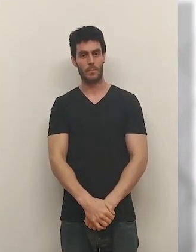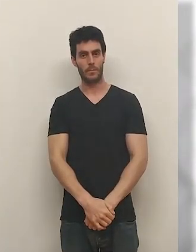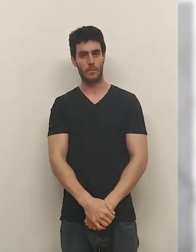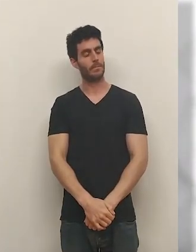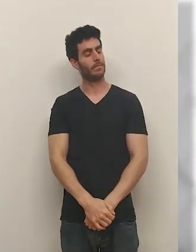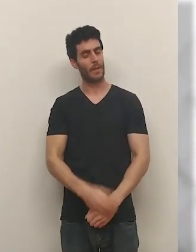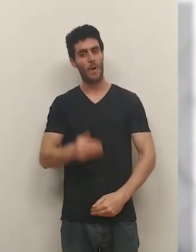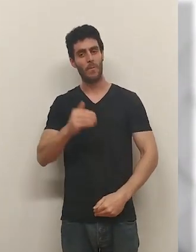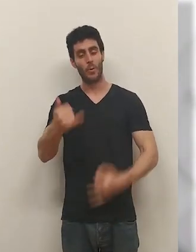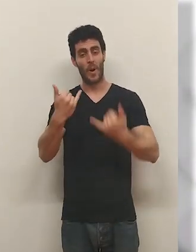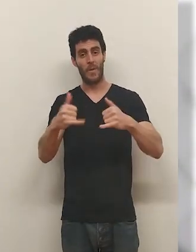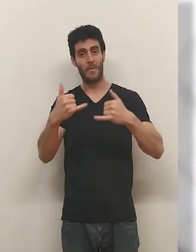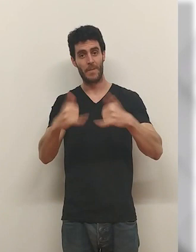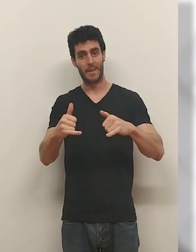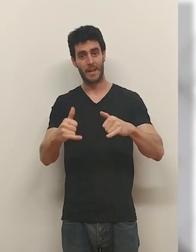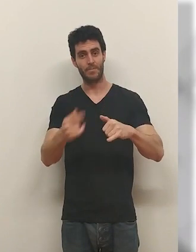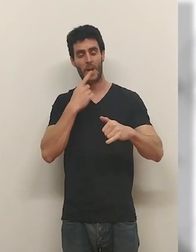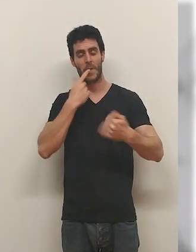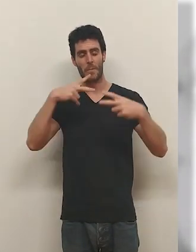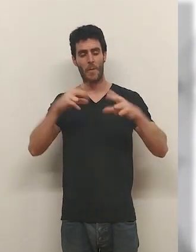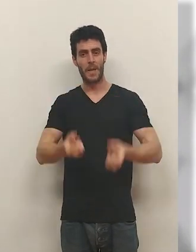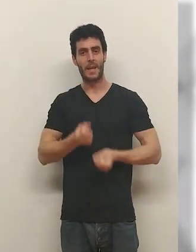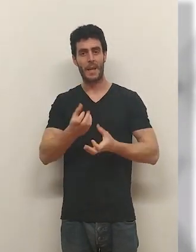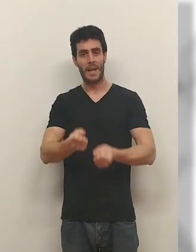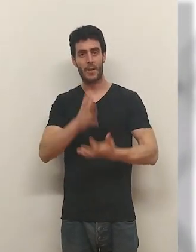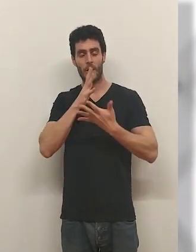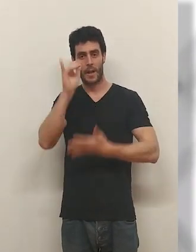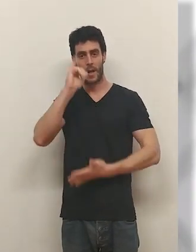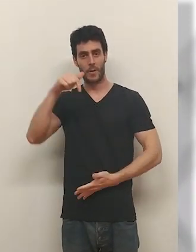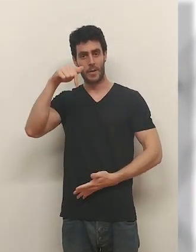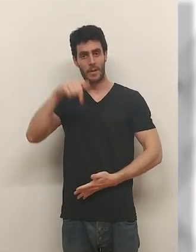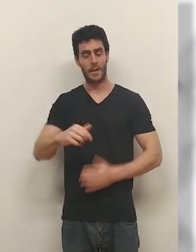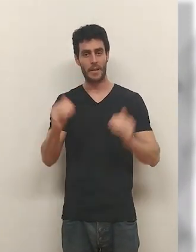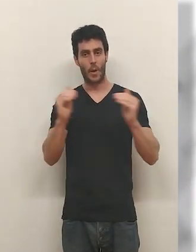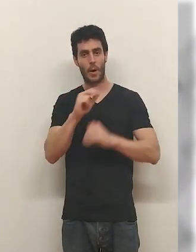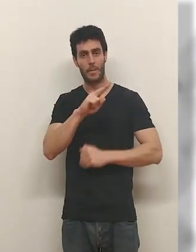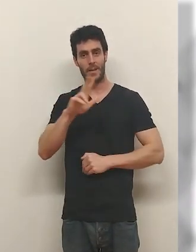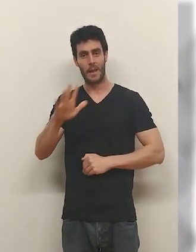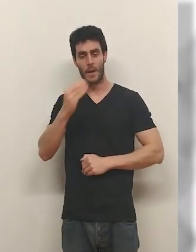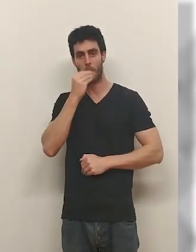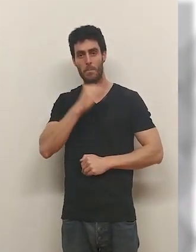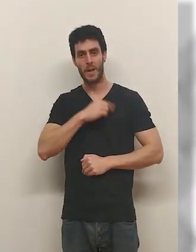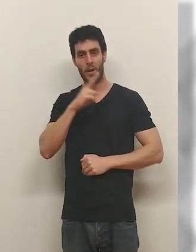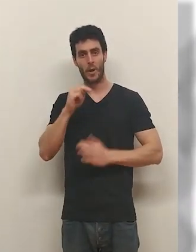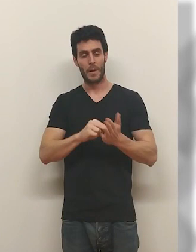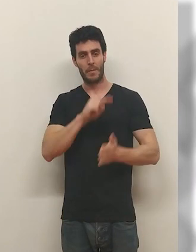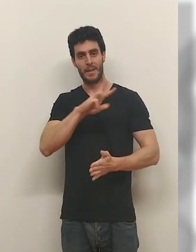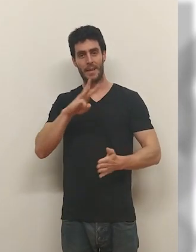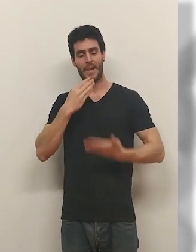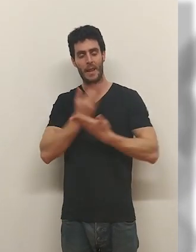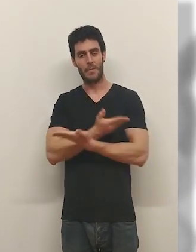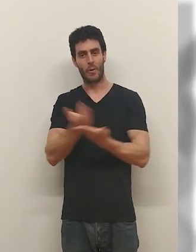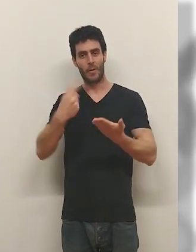Pues así, con la vista puesta ya en las fiestas ponemos el punto final al relato informativo de la actualidad riojana de este jueves 25 de mayo de 2023.